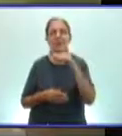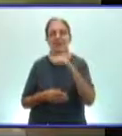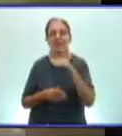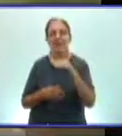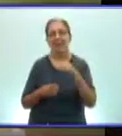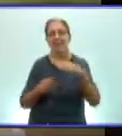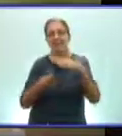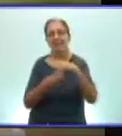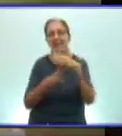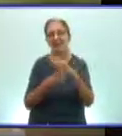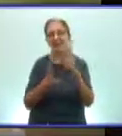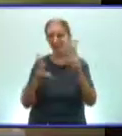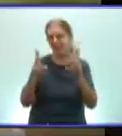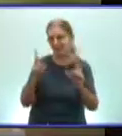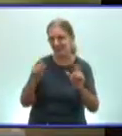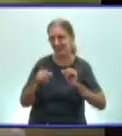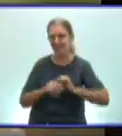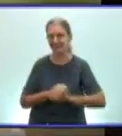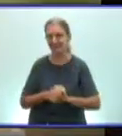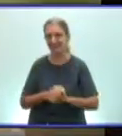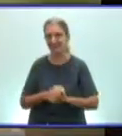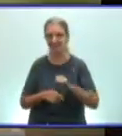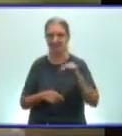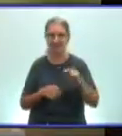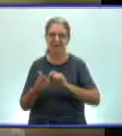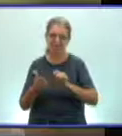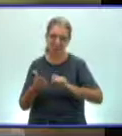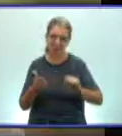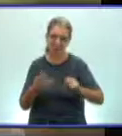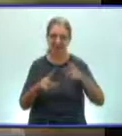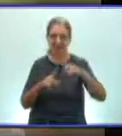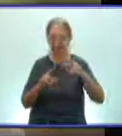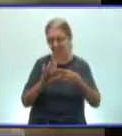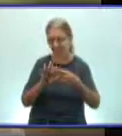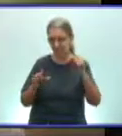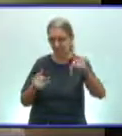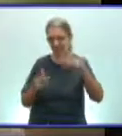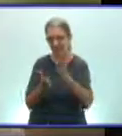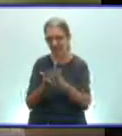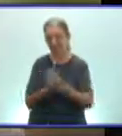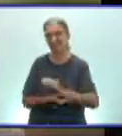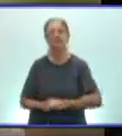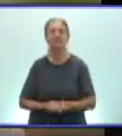media aritmética. Entonces vamos a copiar el tema de la clase de hoy.